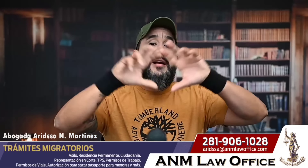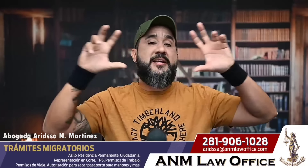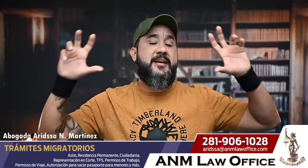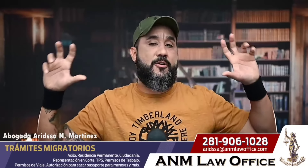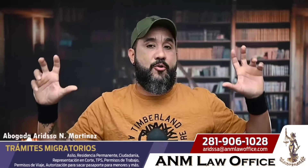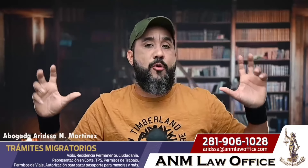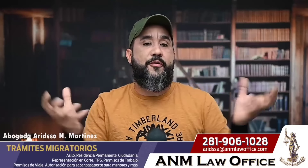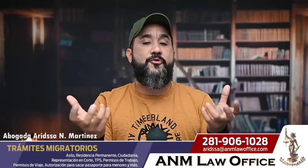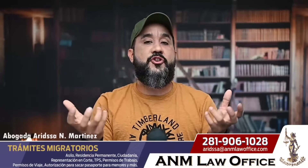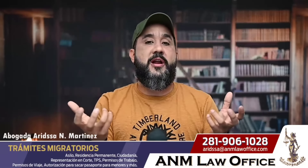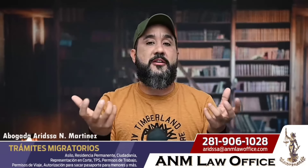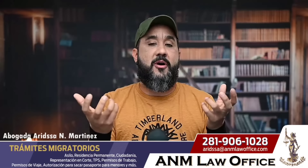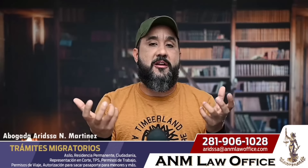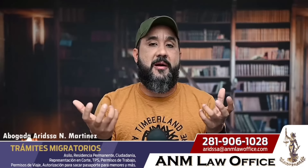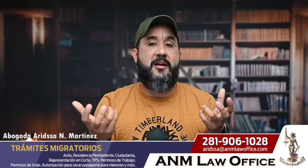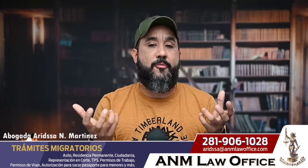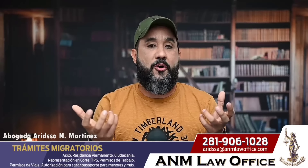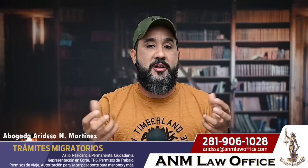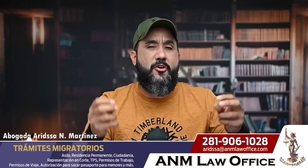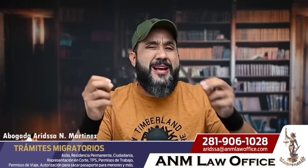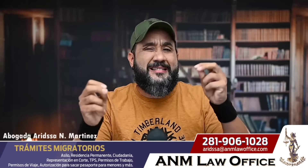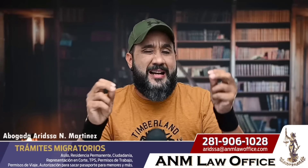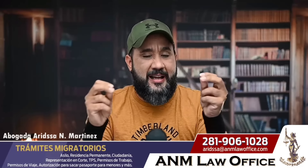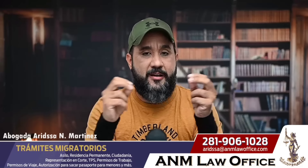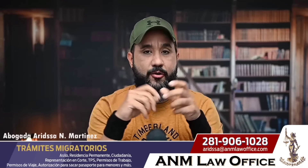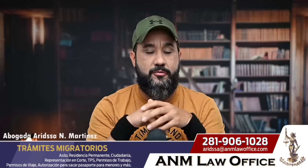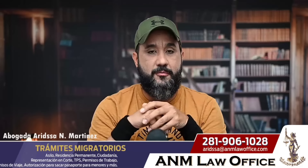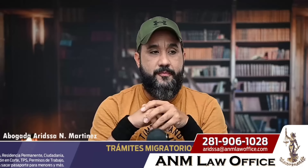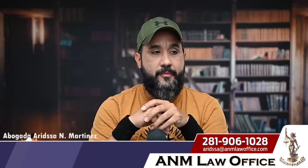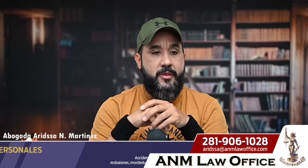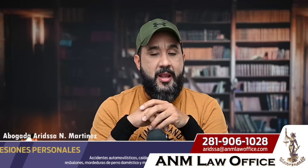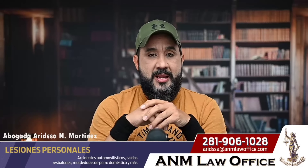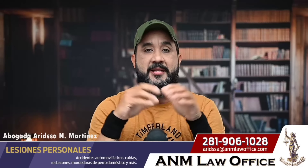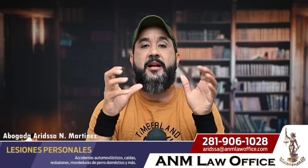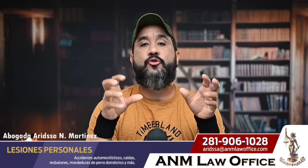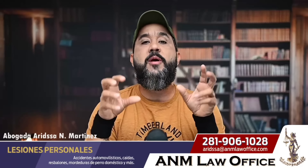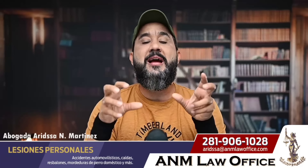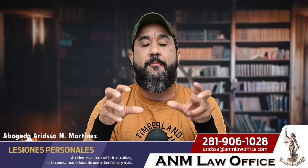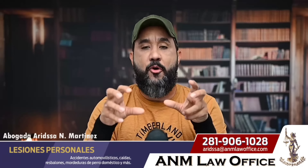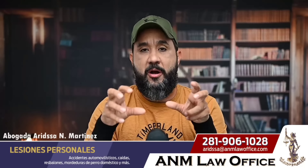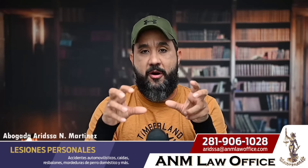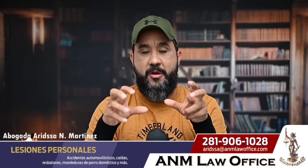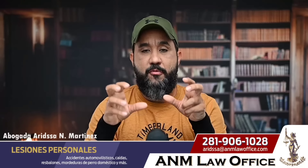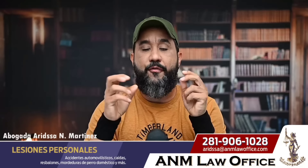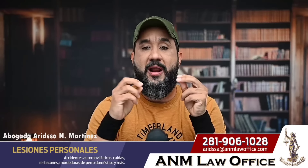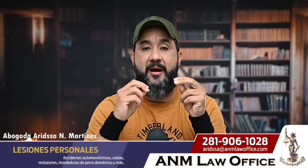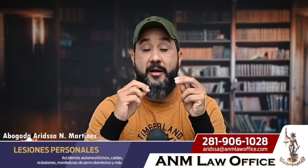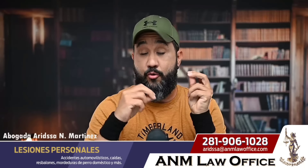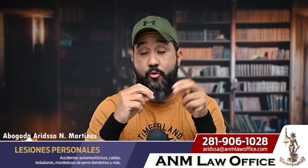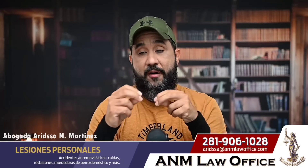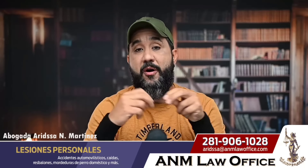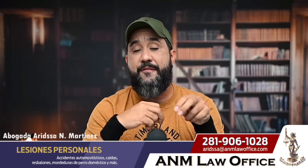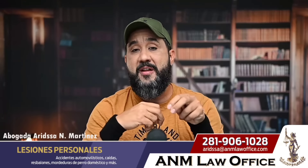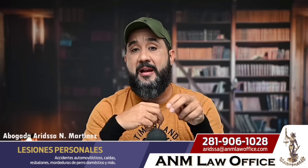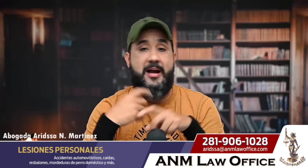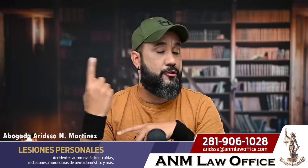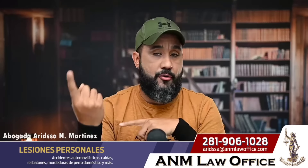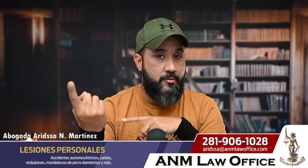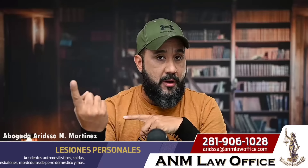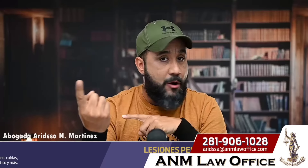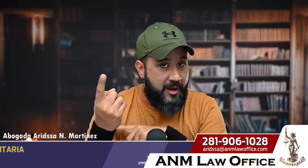fíjense Cómo funciona esto a nivel geopolítico Y estratégico si el que estuviera en el poder ahora mismo fuera en Cuba fuera